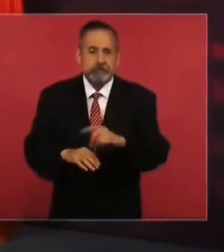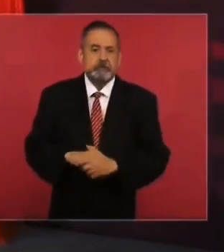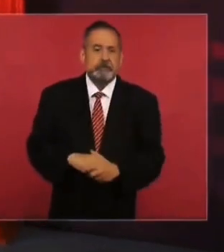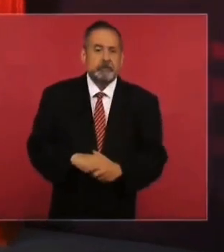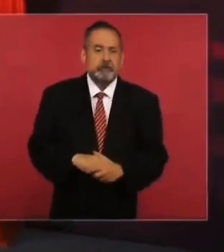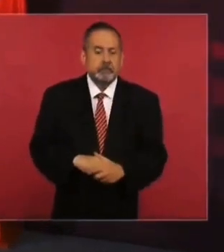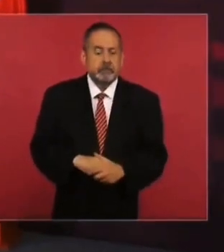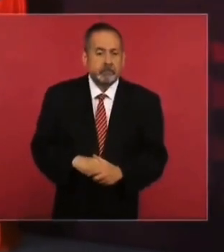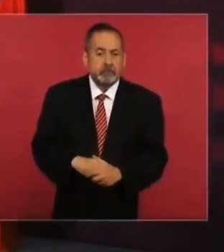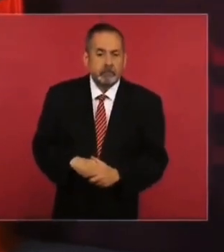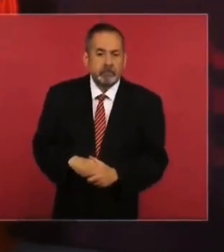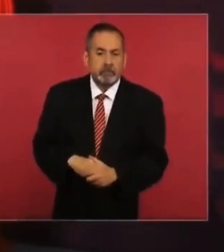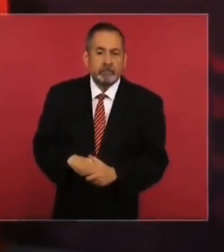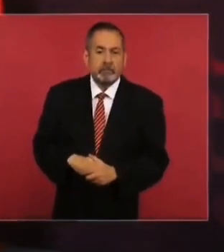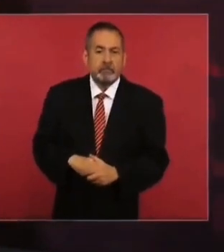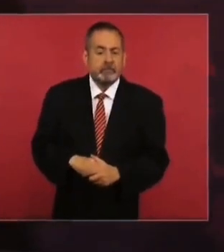esto